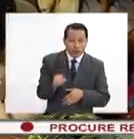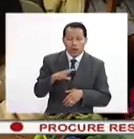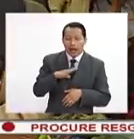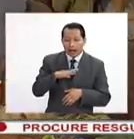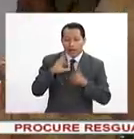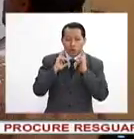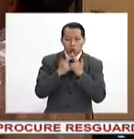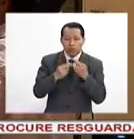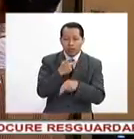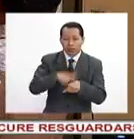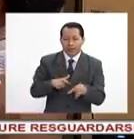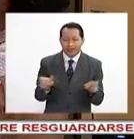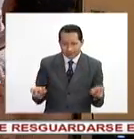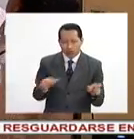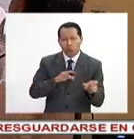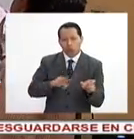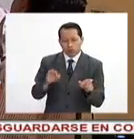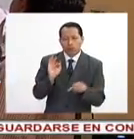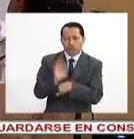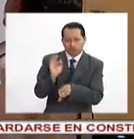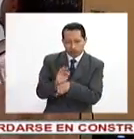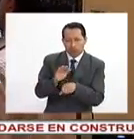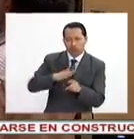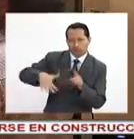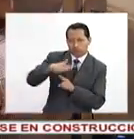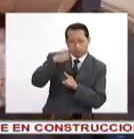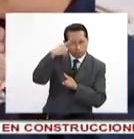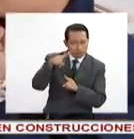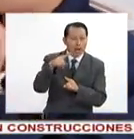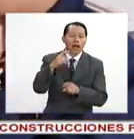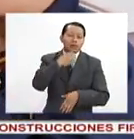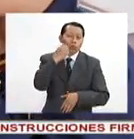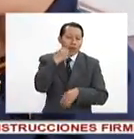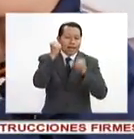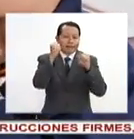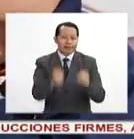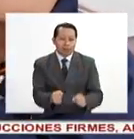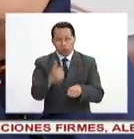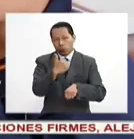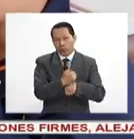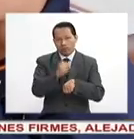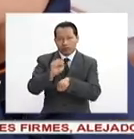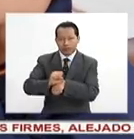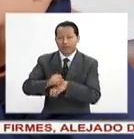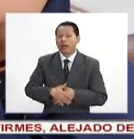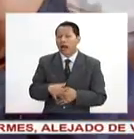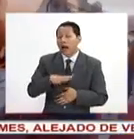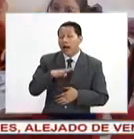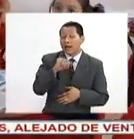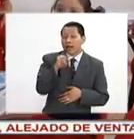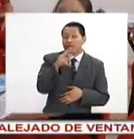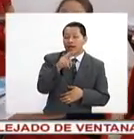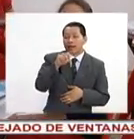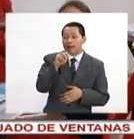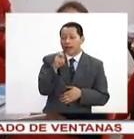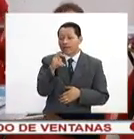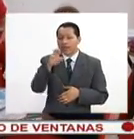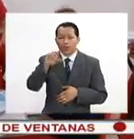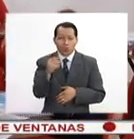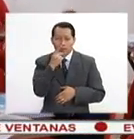Reunión Nacional de Seguridad y Prevención Social para un ambiente escolar seguro en educación básica. Javier Treviño resaltó que se cuenta con